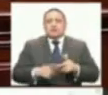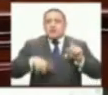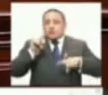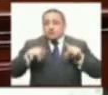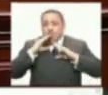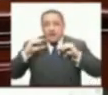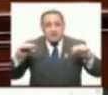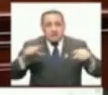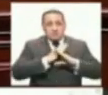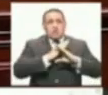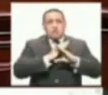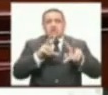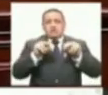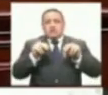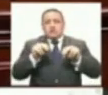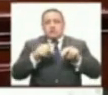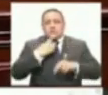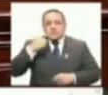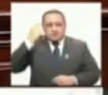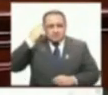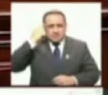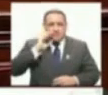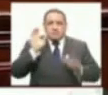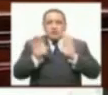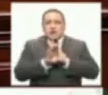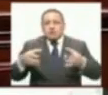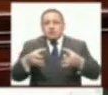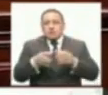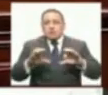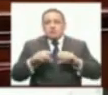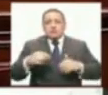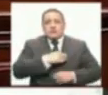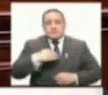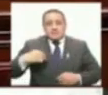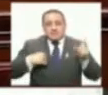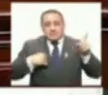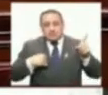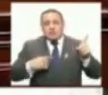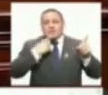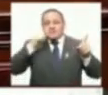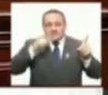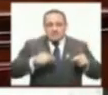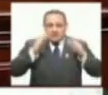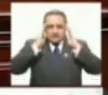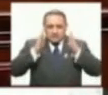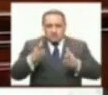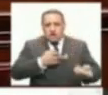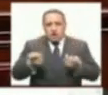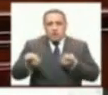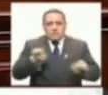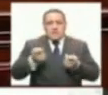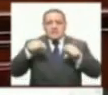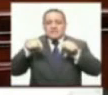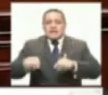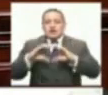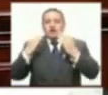hacen esta objeción deberían recordar que el poder ejecutivo debe concentrarse en gobernar y el